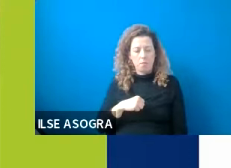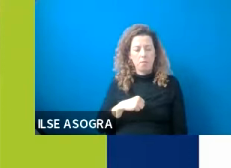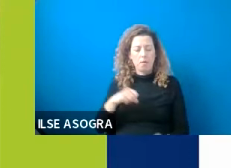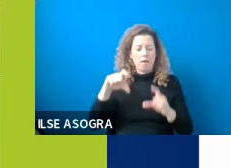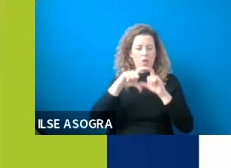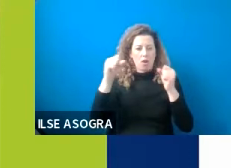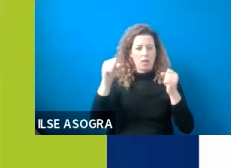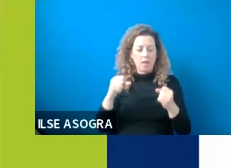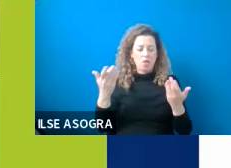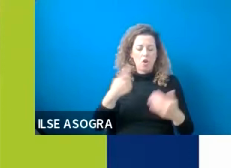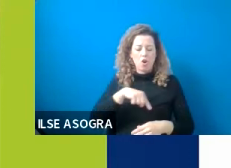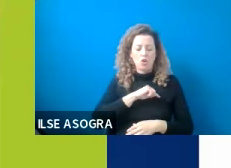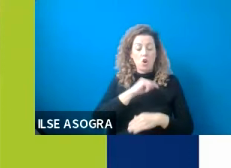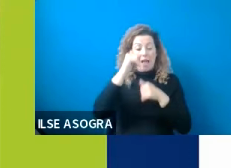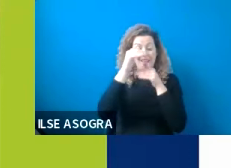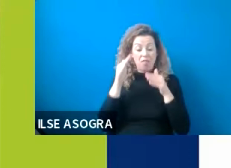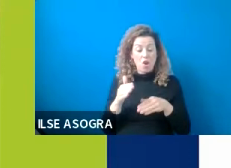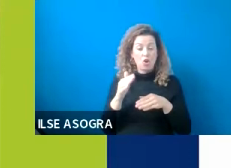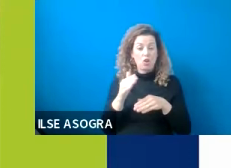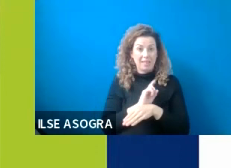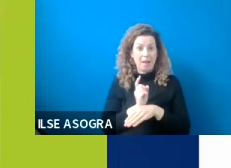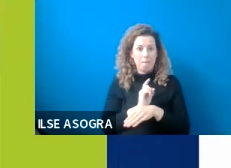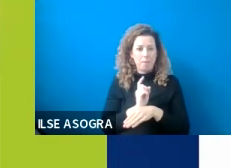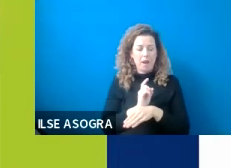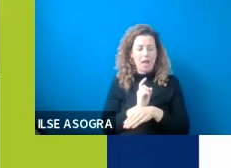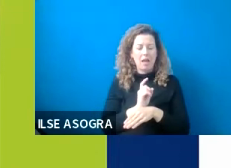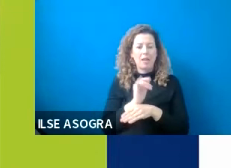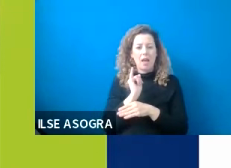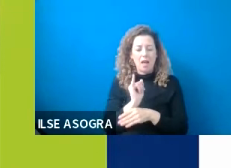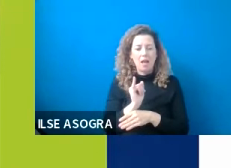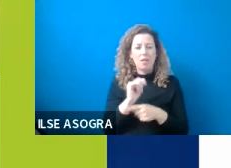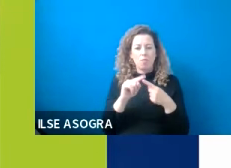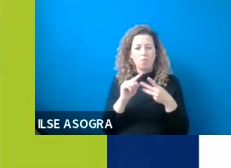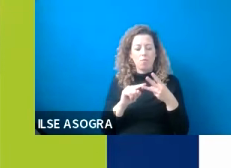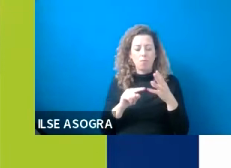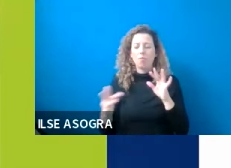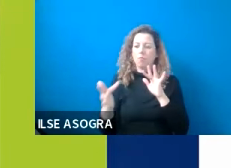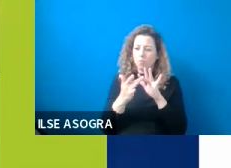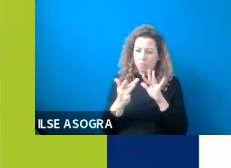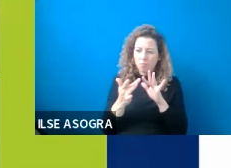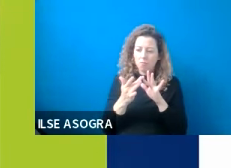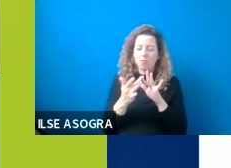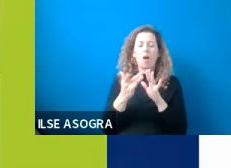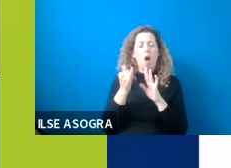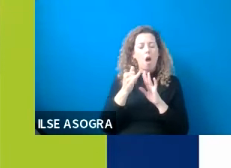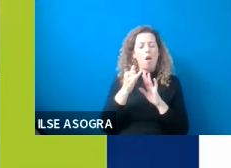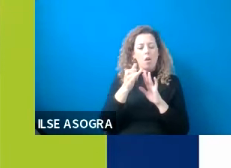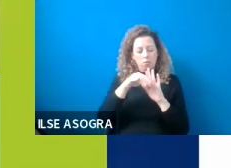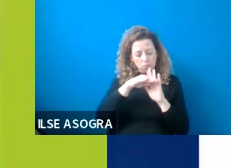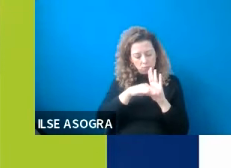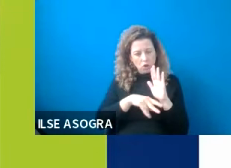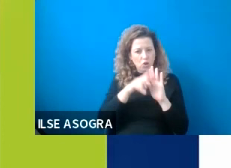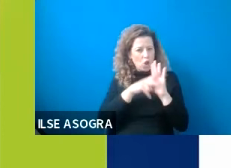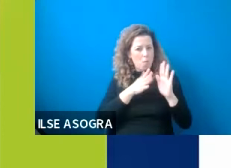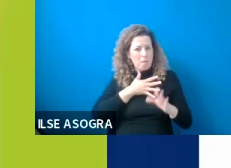Entonces, nosotros como centro de atención temprana, pues tenemos una diferencia con respecto a otros centros que están insertos en otros contextos, ¿no? Y